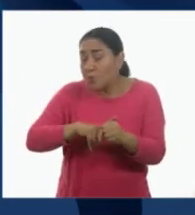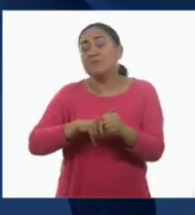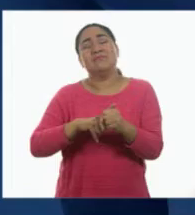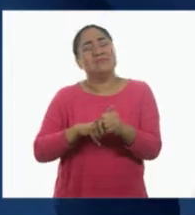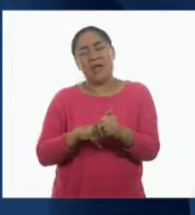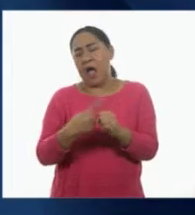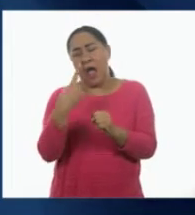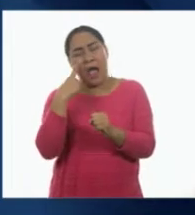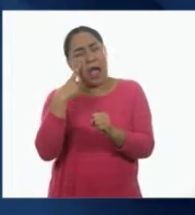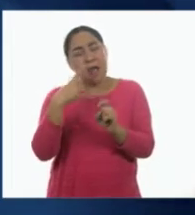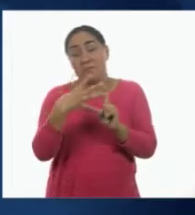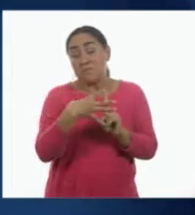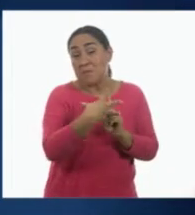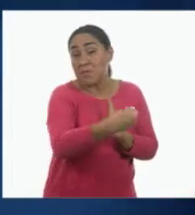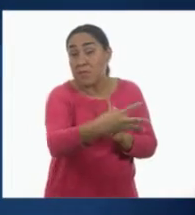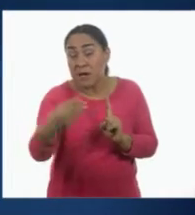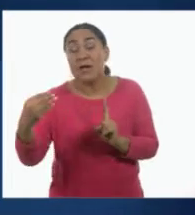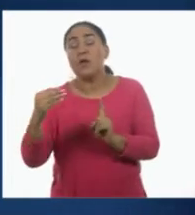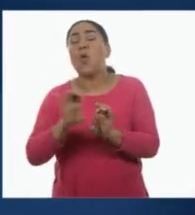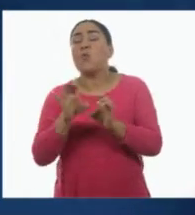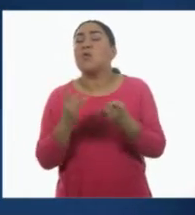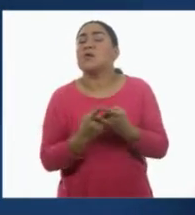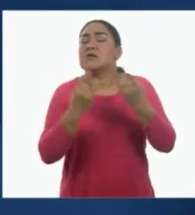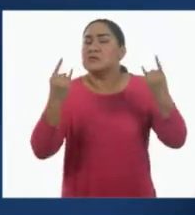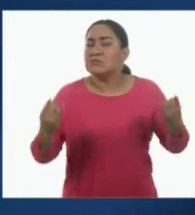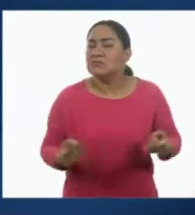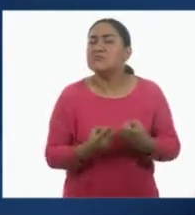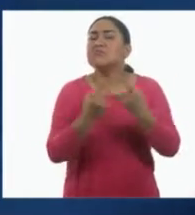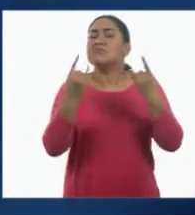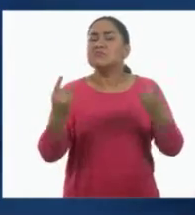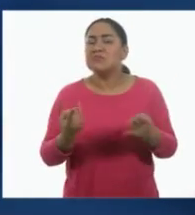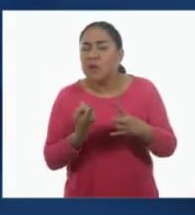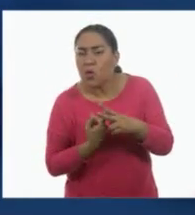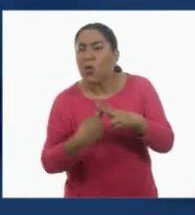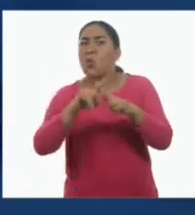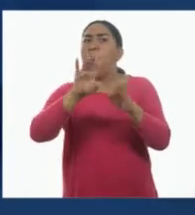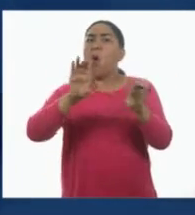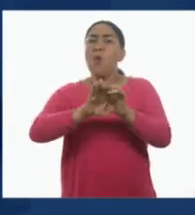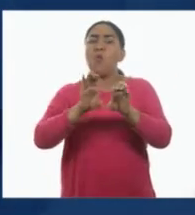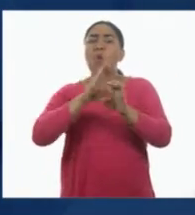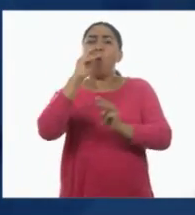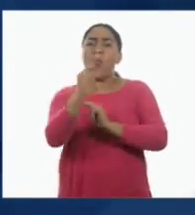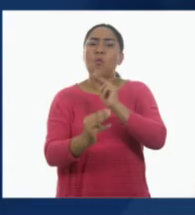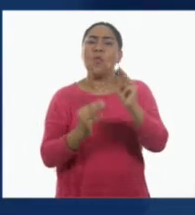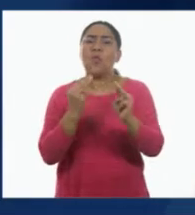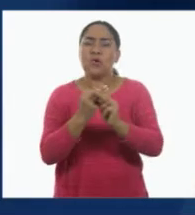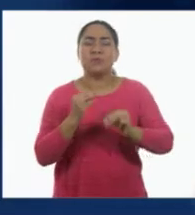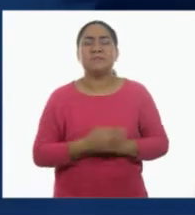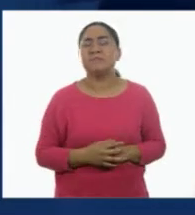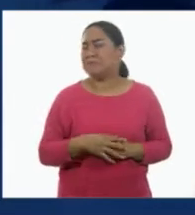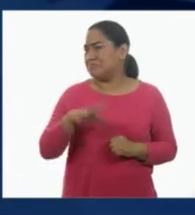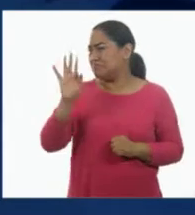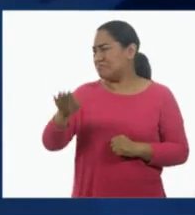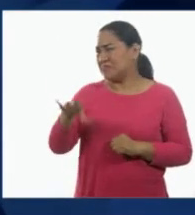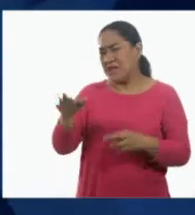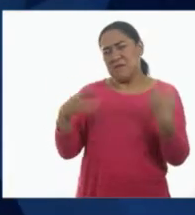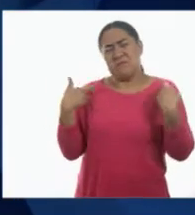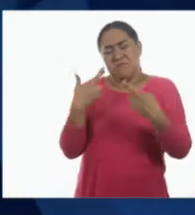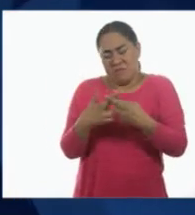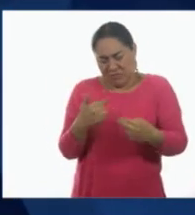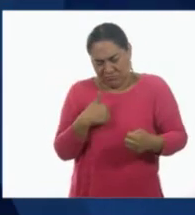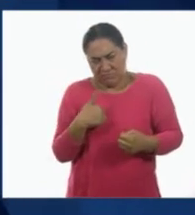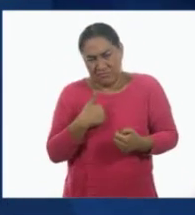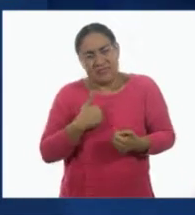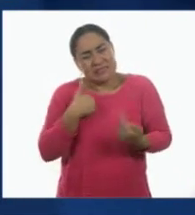de todos los demás mitos, es el que cuenta cómo fue el origen del mundo. Profe, ¿qué necesito para convertirme en